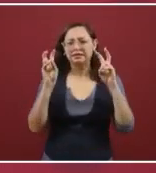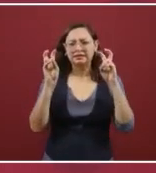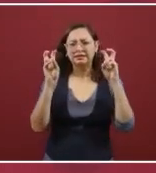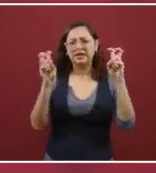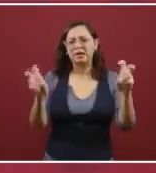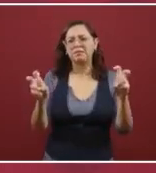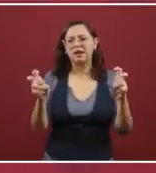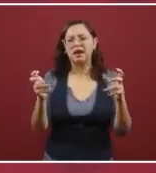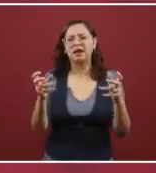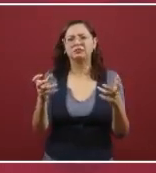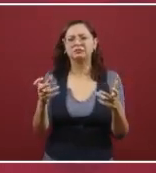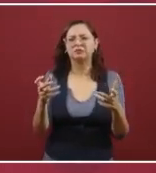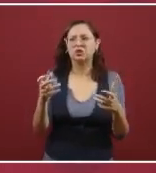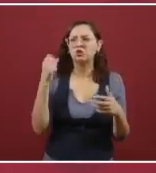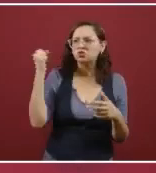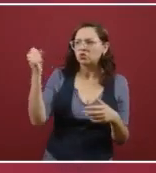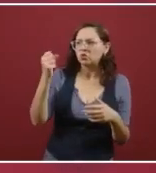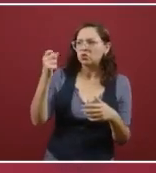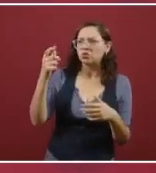no nos vaya bien,